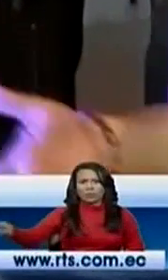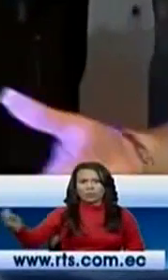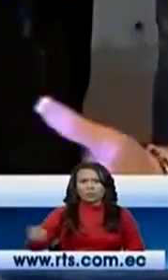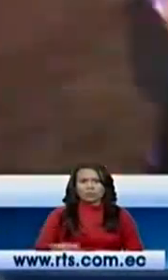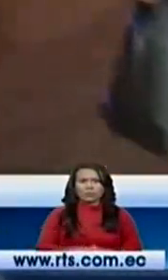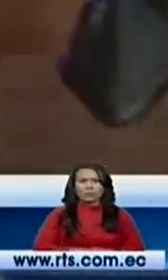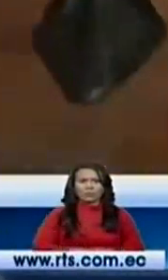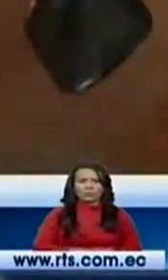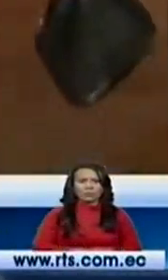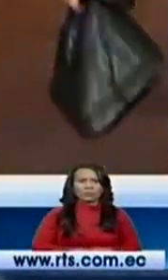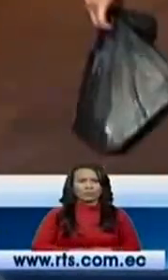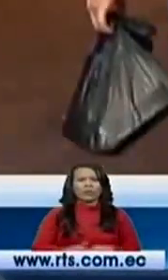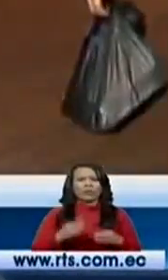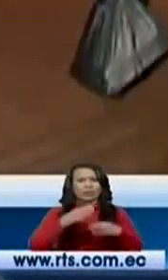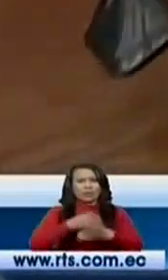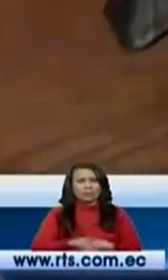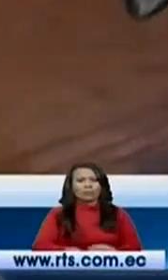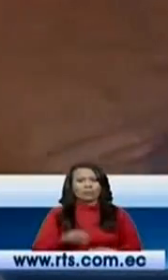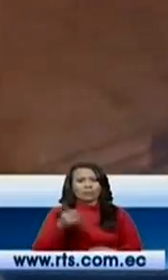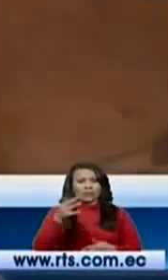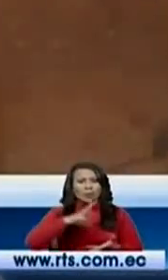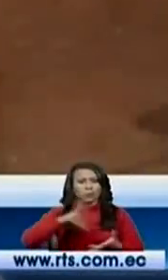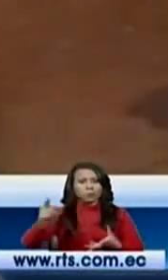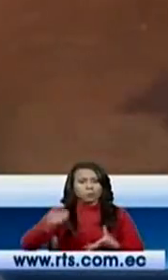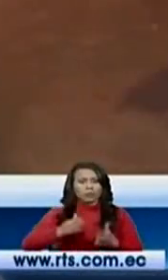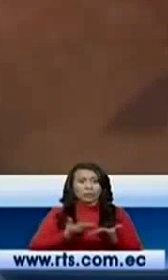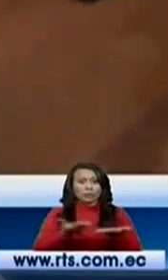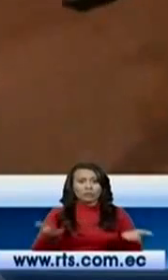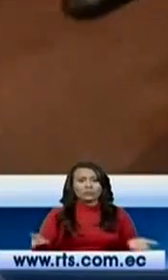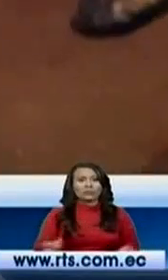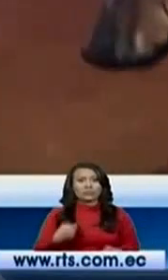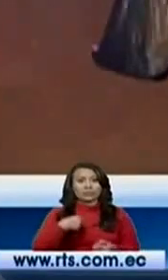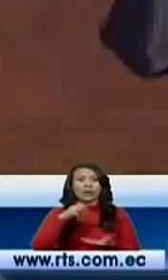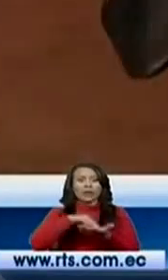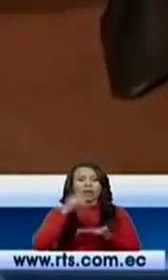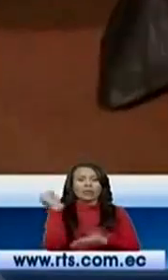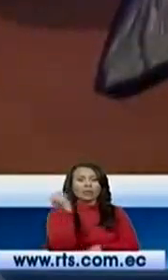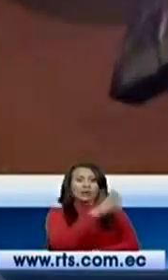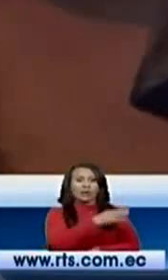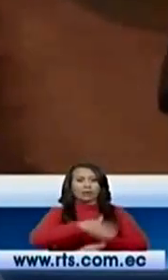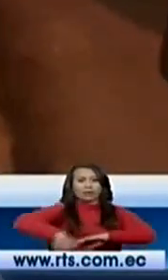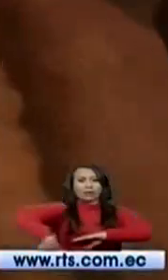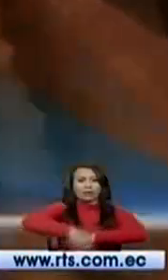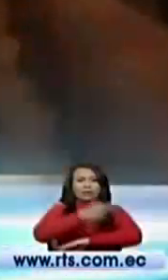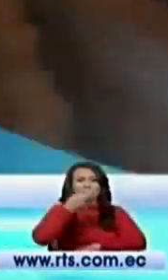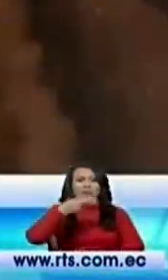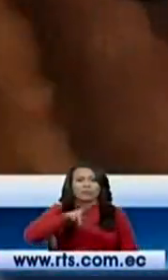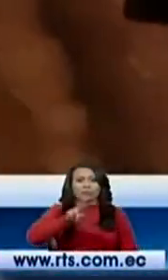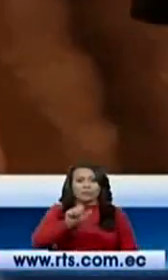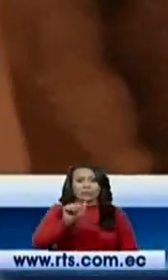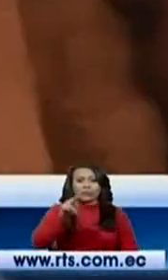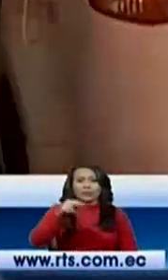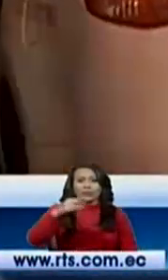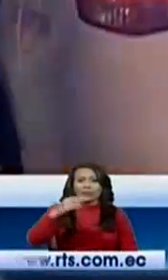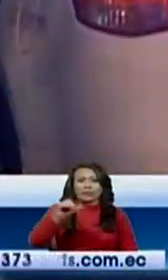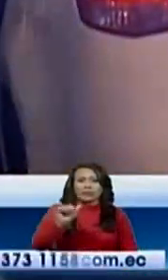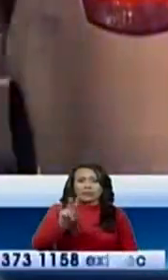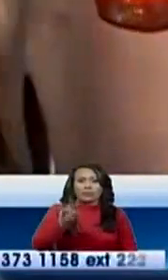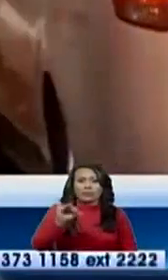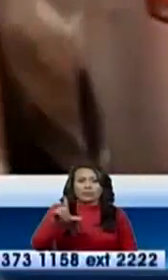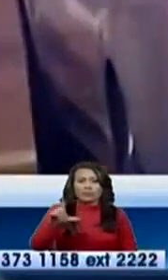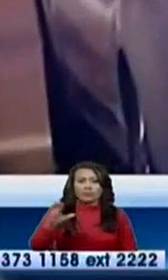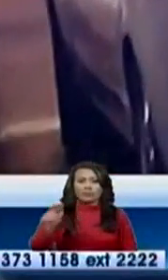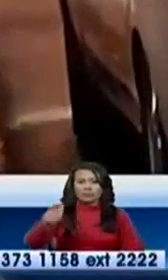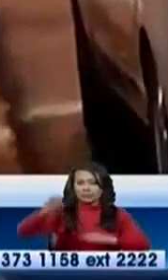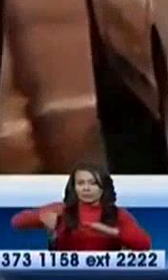la plata. Sí. Luego de despojarla de sus pertenencias, la abandonaron en las calles Huancavilca y García Moreno. Junto con